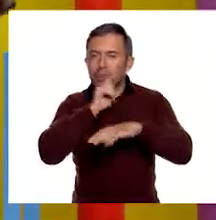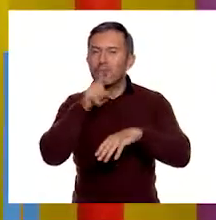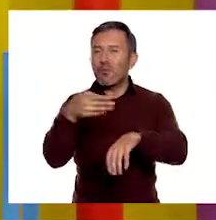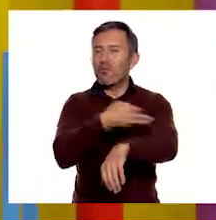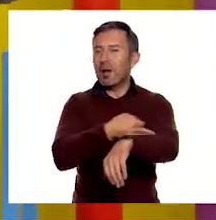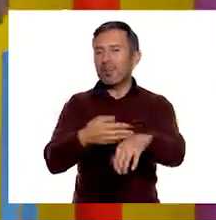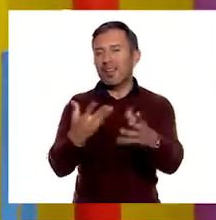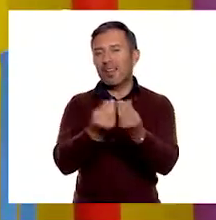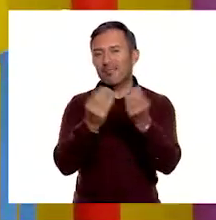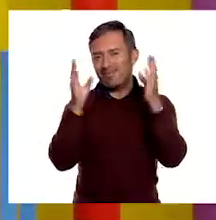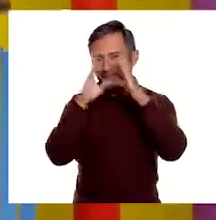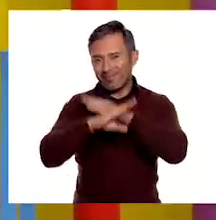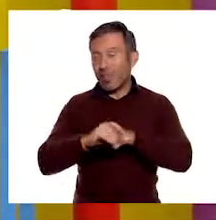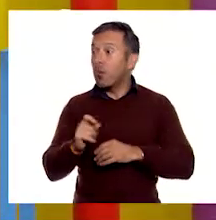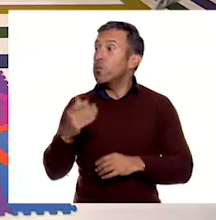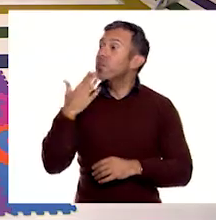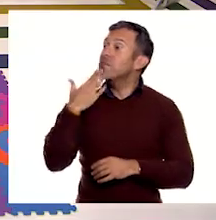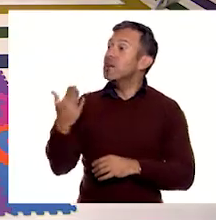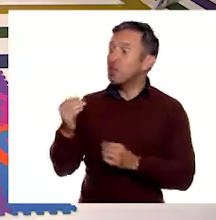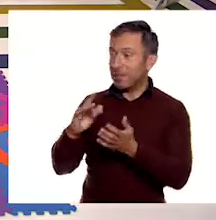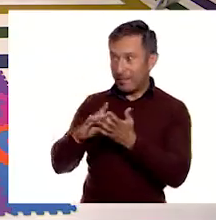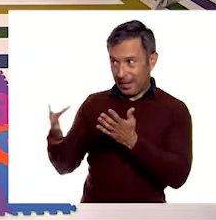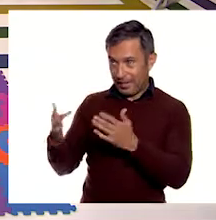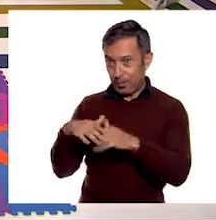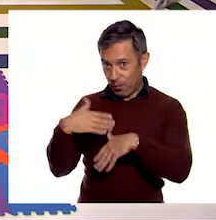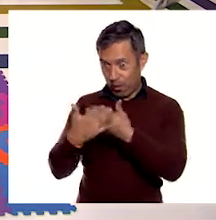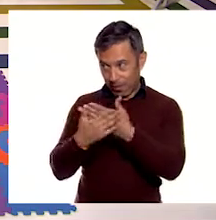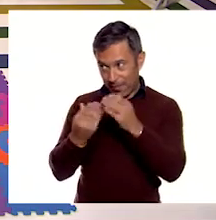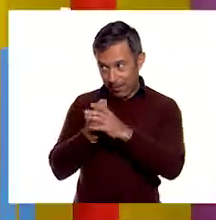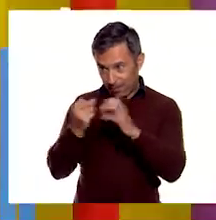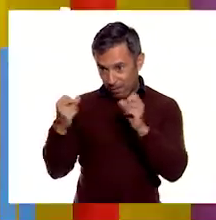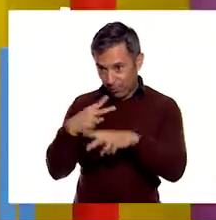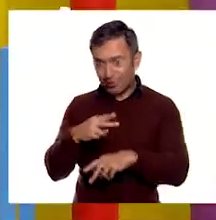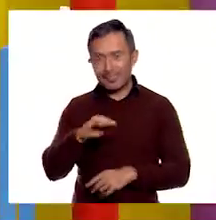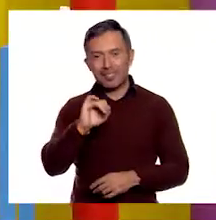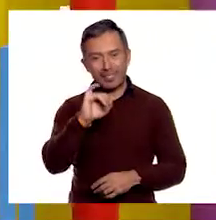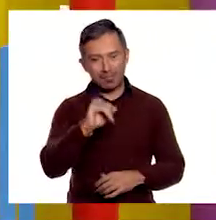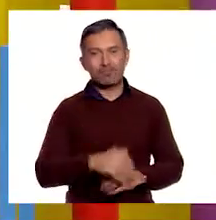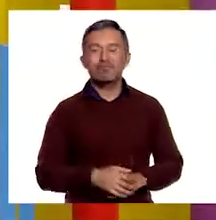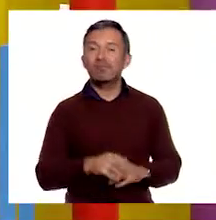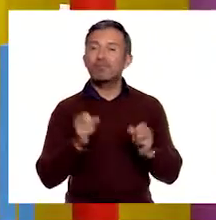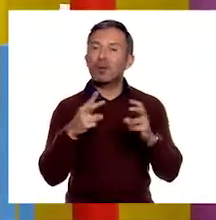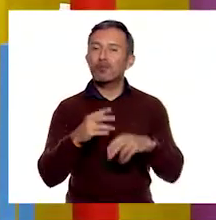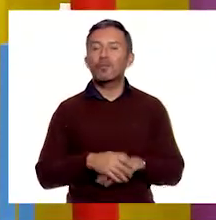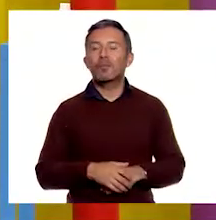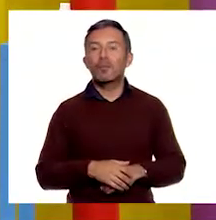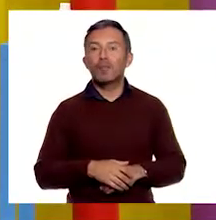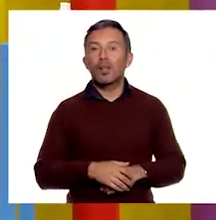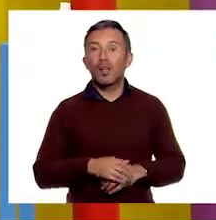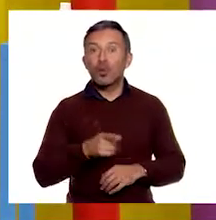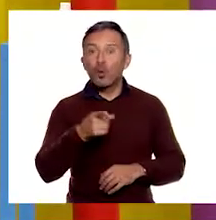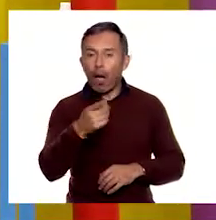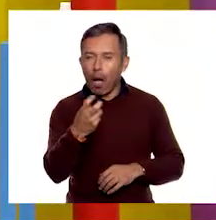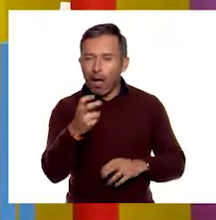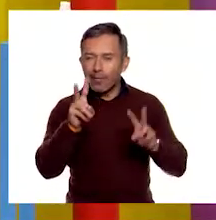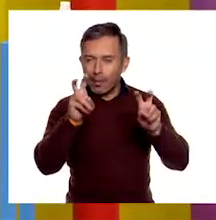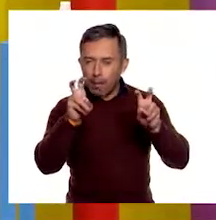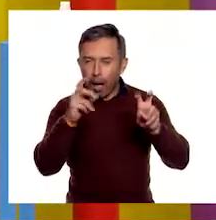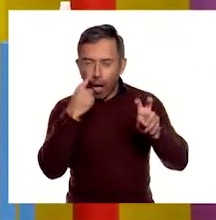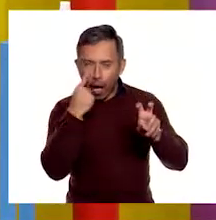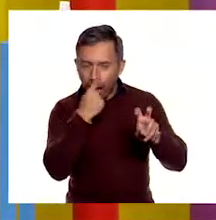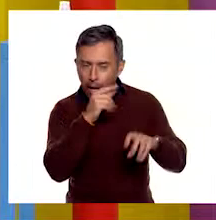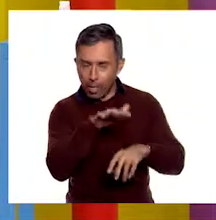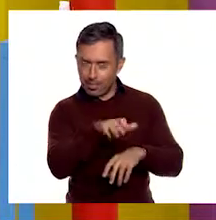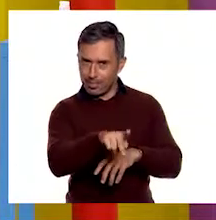bien. Buenísimo, pues muchísimas gracias, Alex. Nos vemos en la próxima clase. Sí, nos vemos. Y para ti que ya entiendes más sobre las ilusiones ópticas, si te